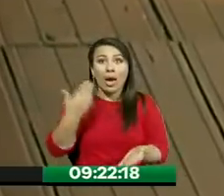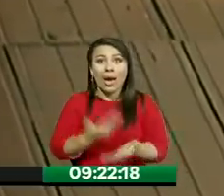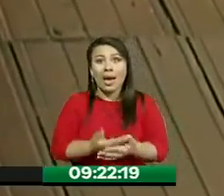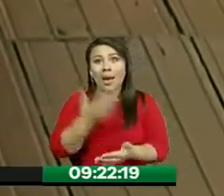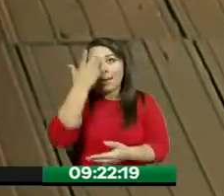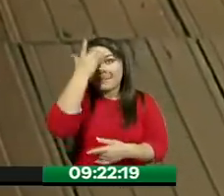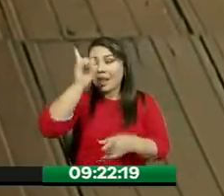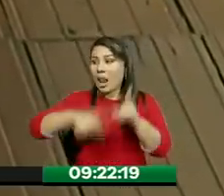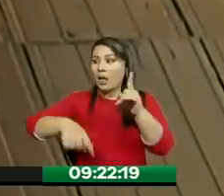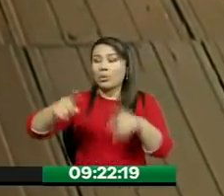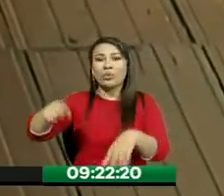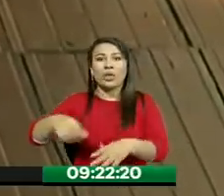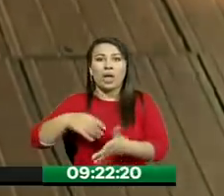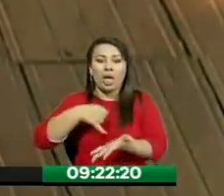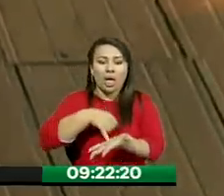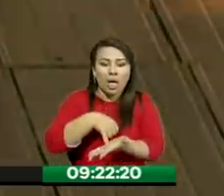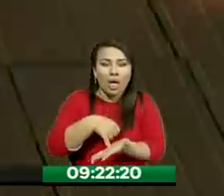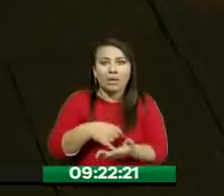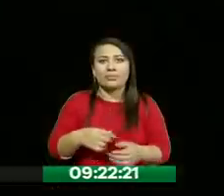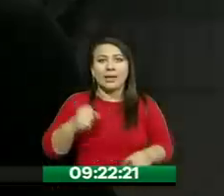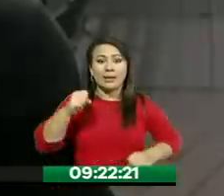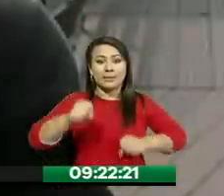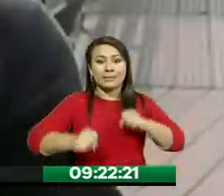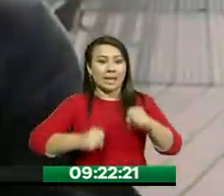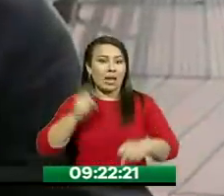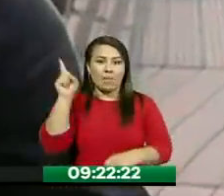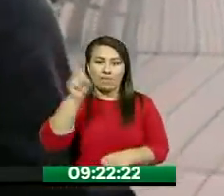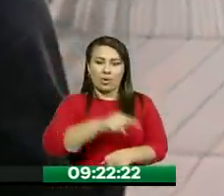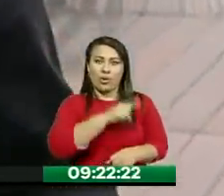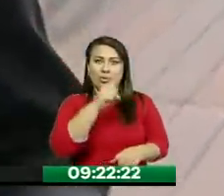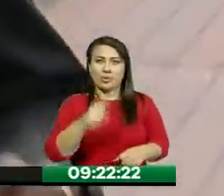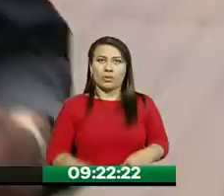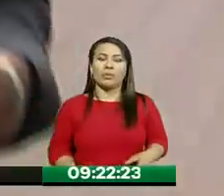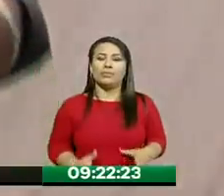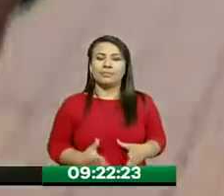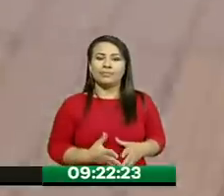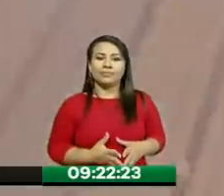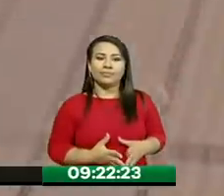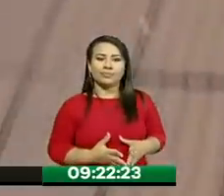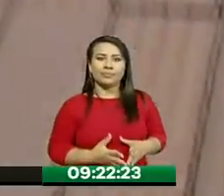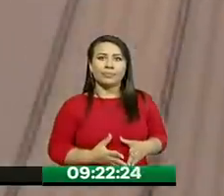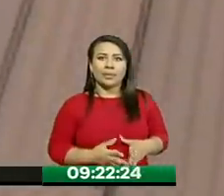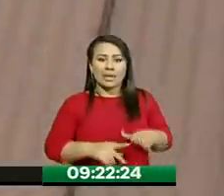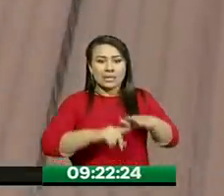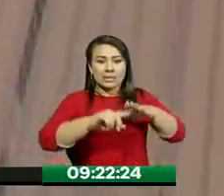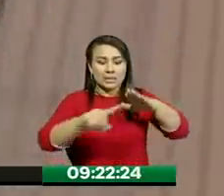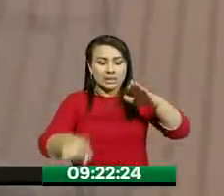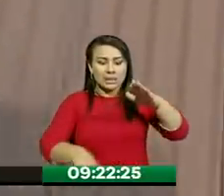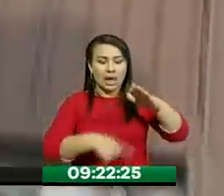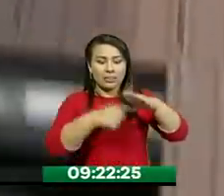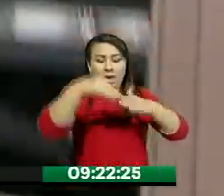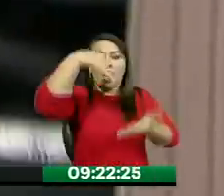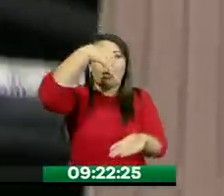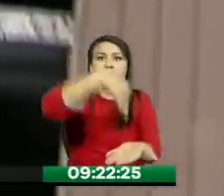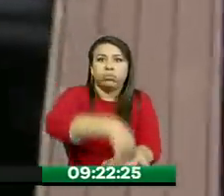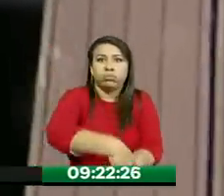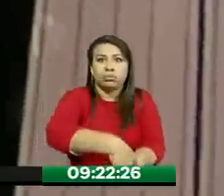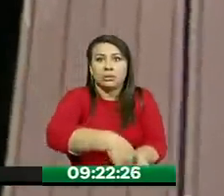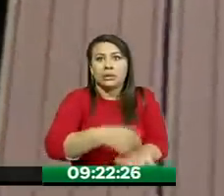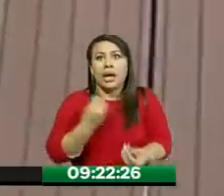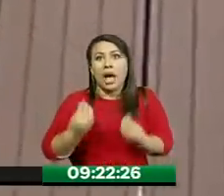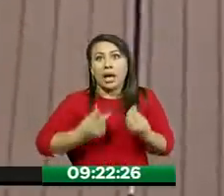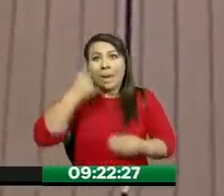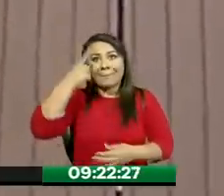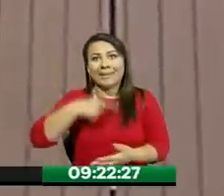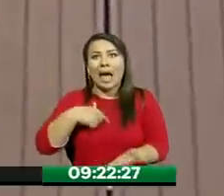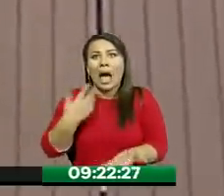paquetes de una sustancia vegetal verdosa que, sometidos a la prueba preliminar homologada, dieron como resultado de positivo para